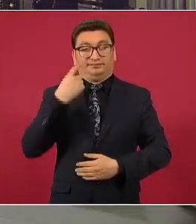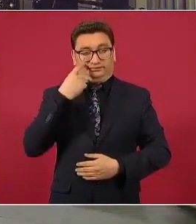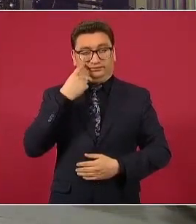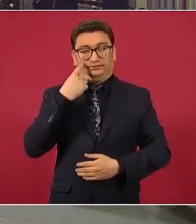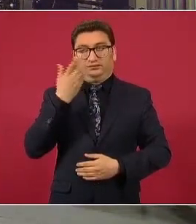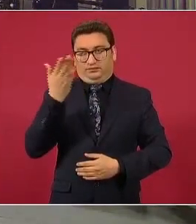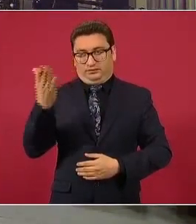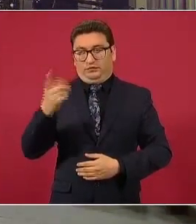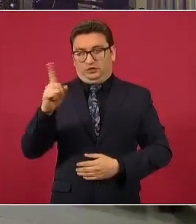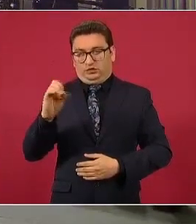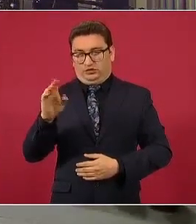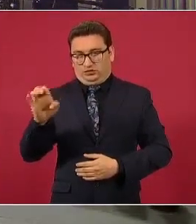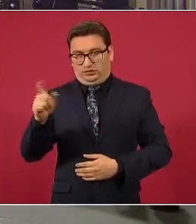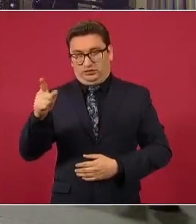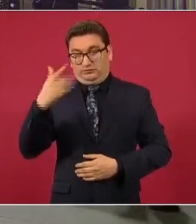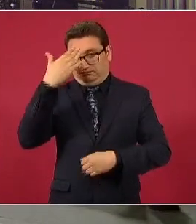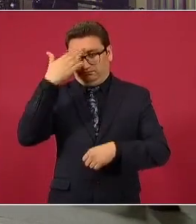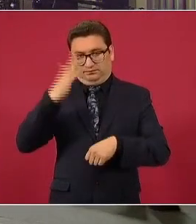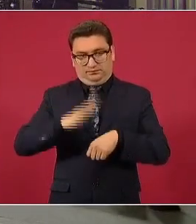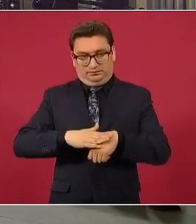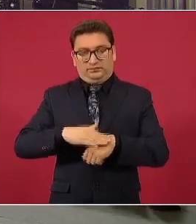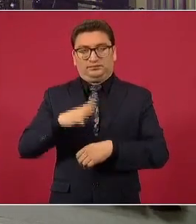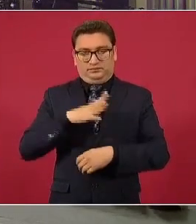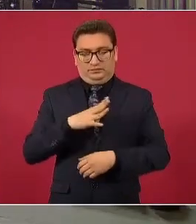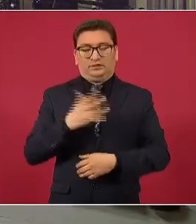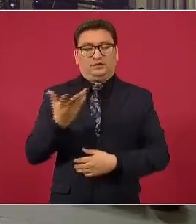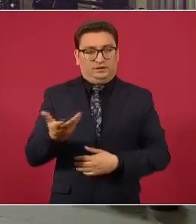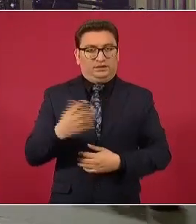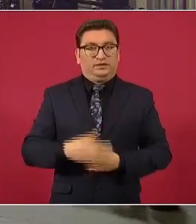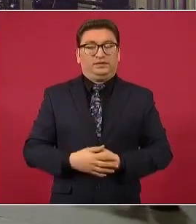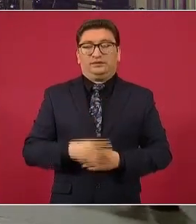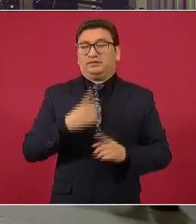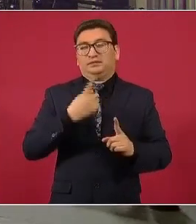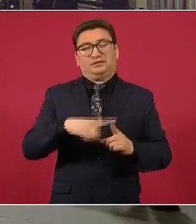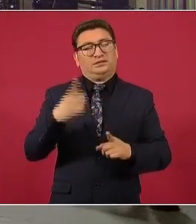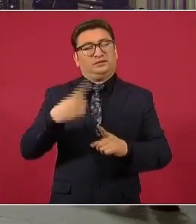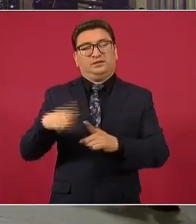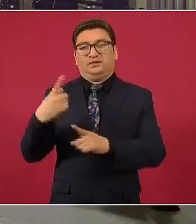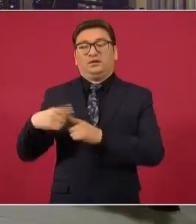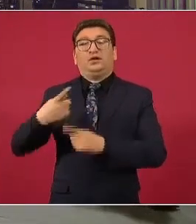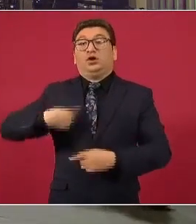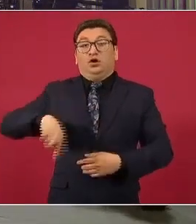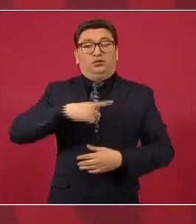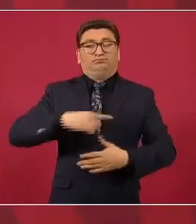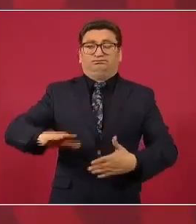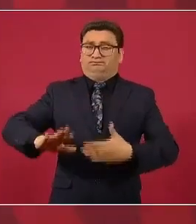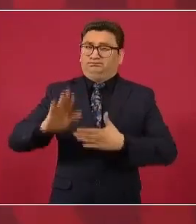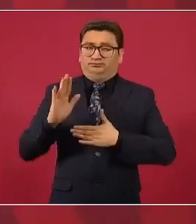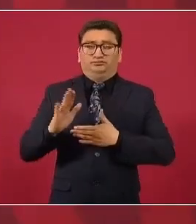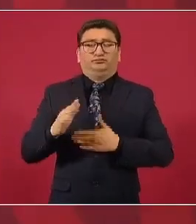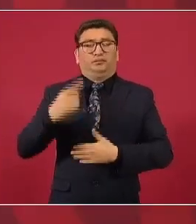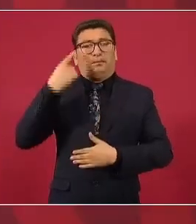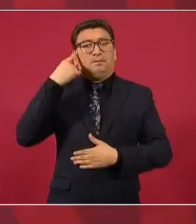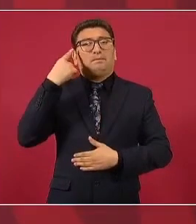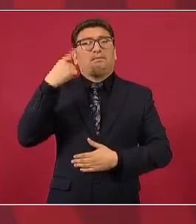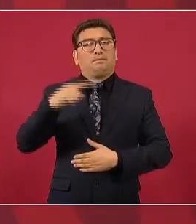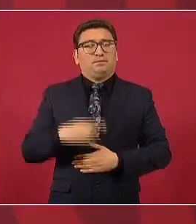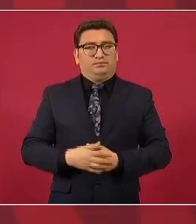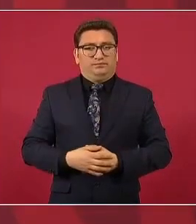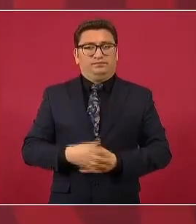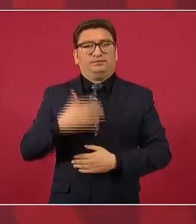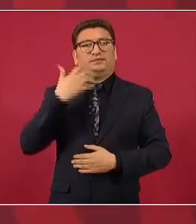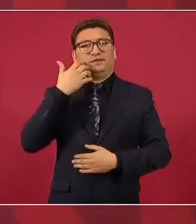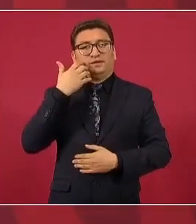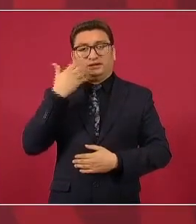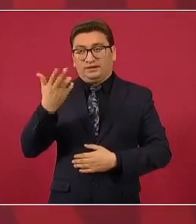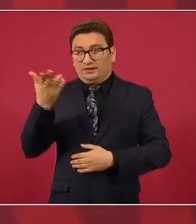presente, Zoé, lo tiene, pero entre otras cosas, tenemos el compromiso de terminar